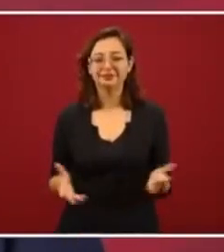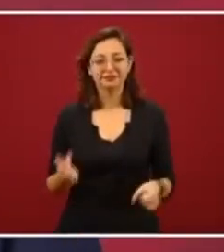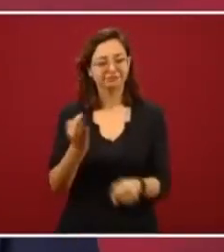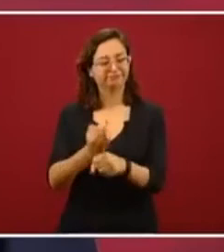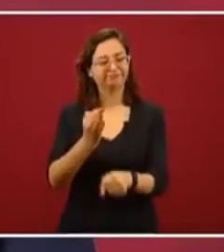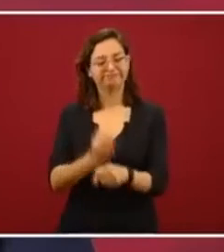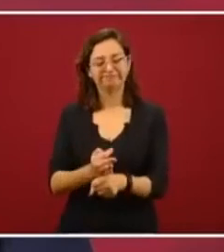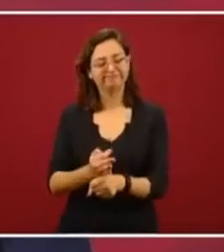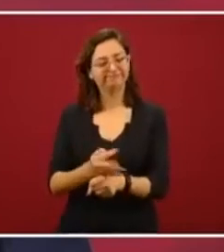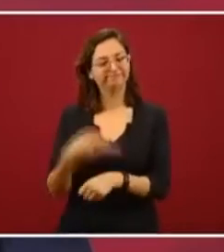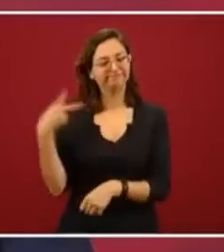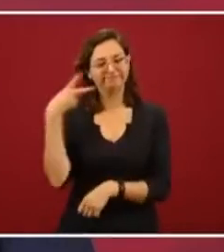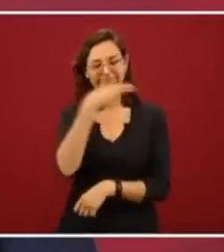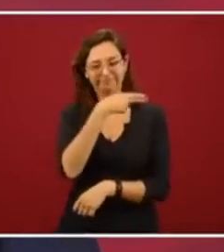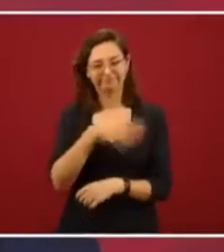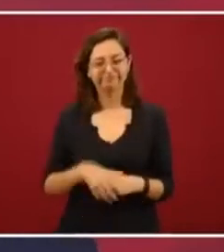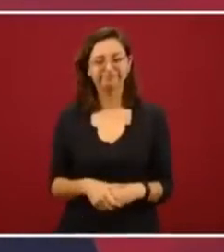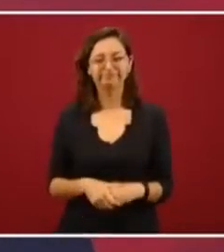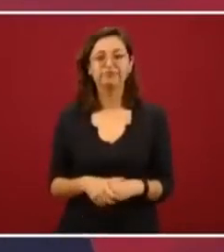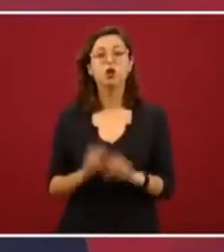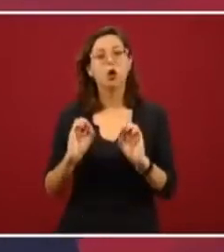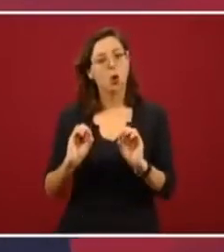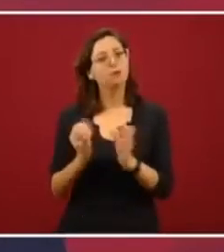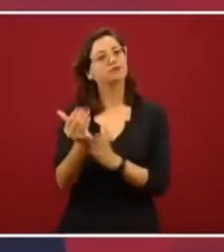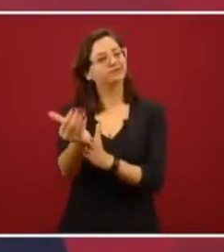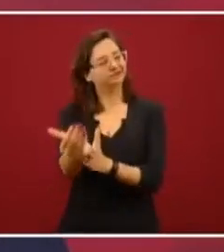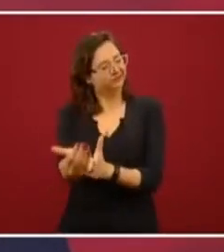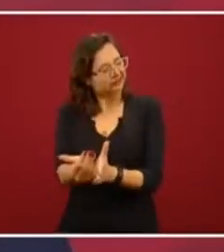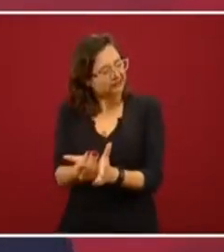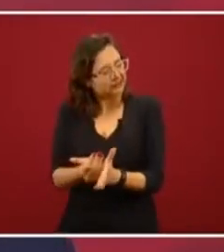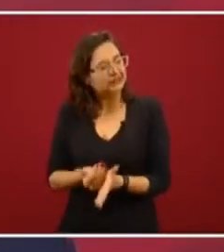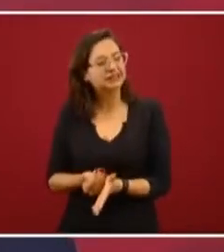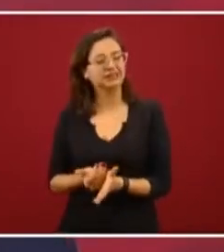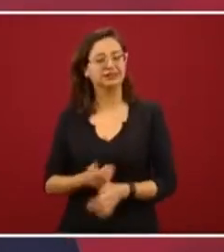abstenernos o bajarle